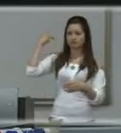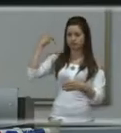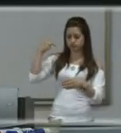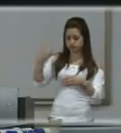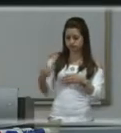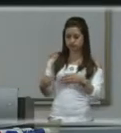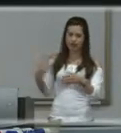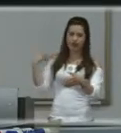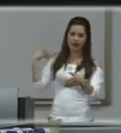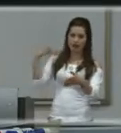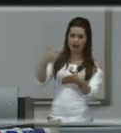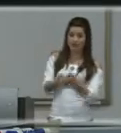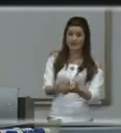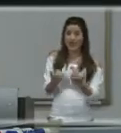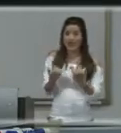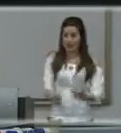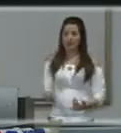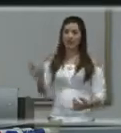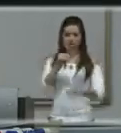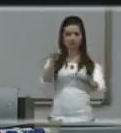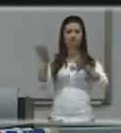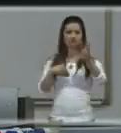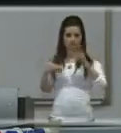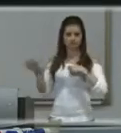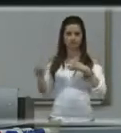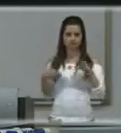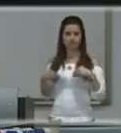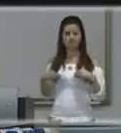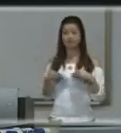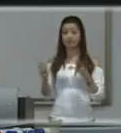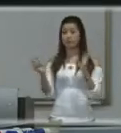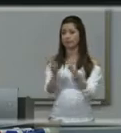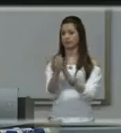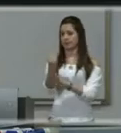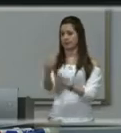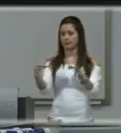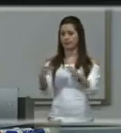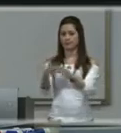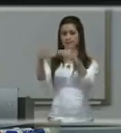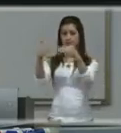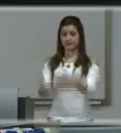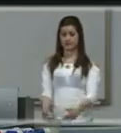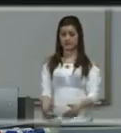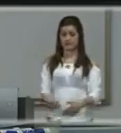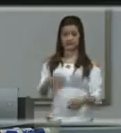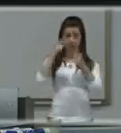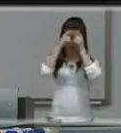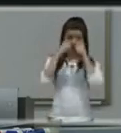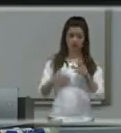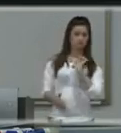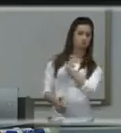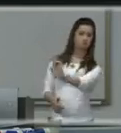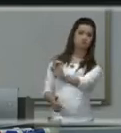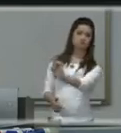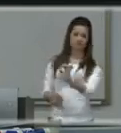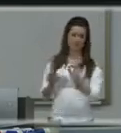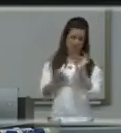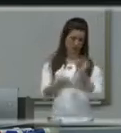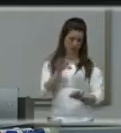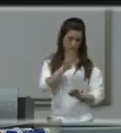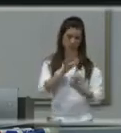día, solo las personas con discapacidad quedan como un grupo social que el Estado puede incapacitar. Entonces,